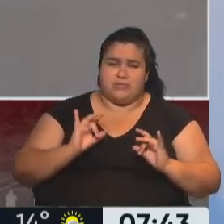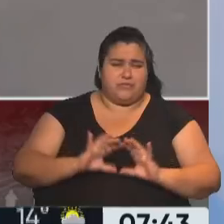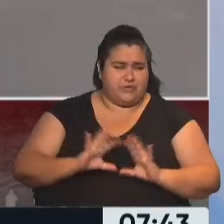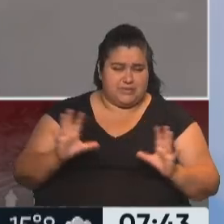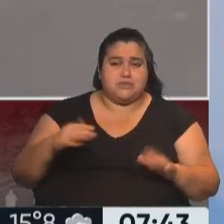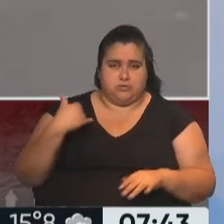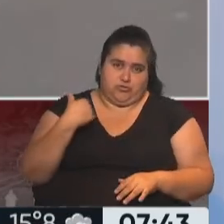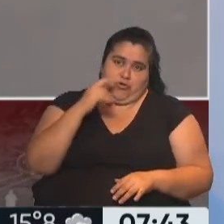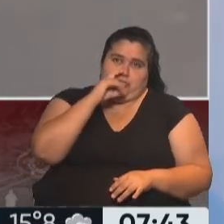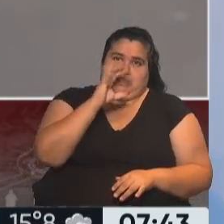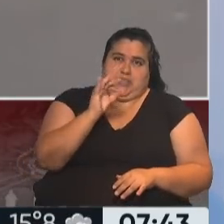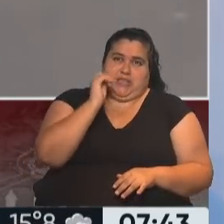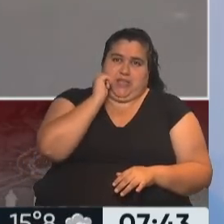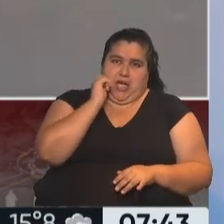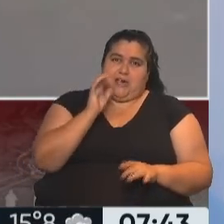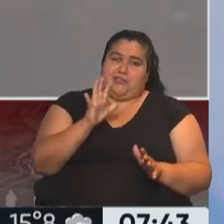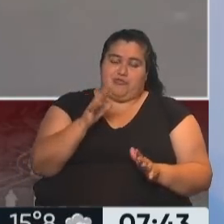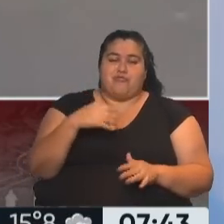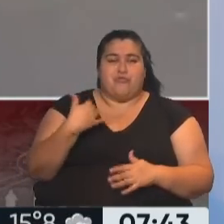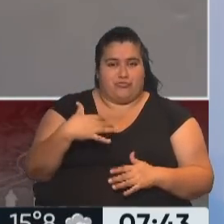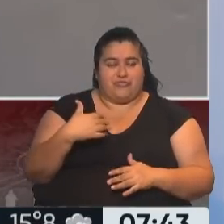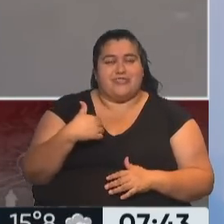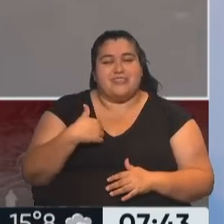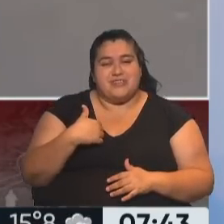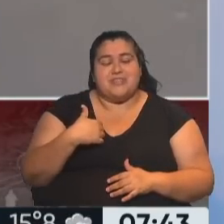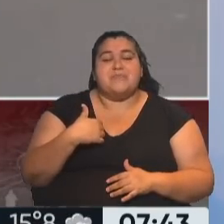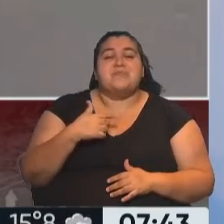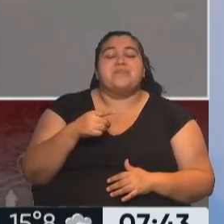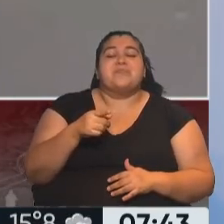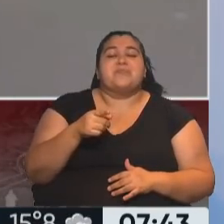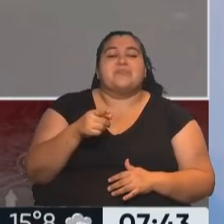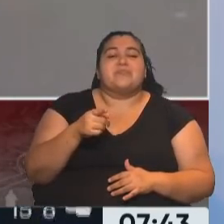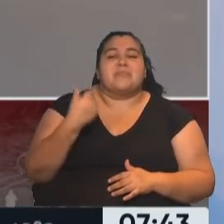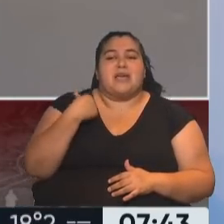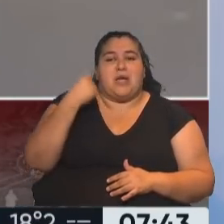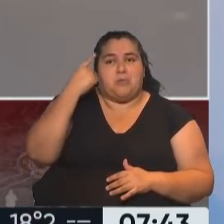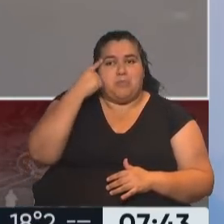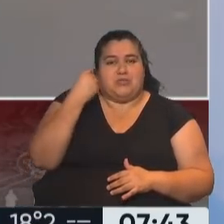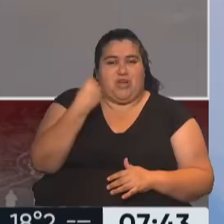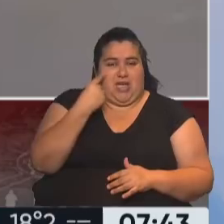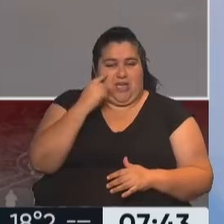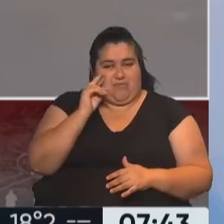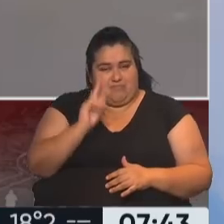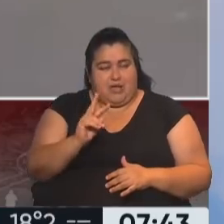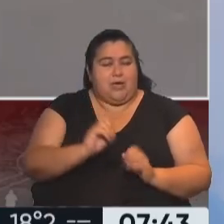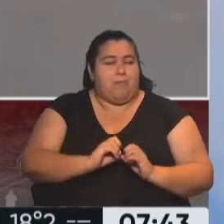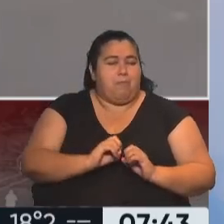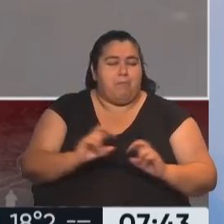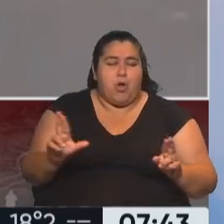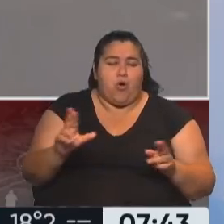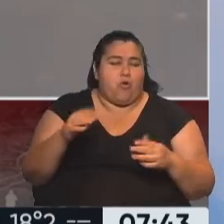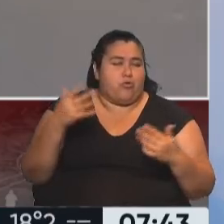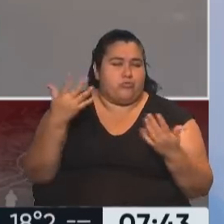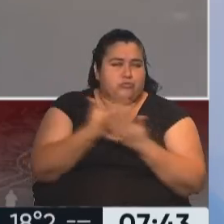yo tengo 70 pirulos, como dicen ustedes, creo de vivir la peor crisis de mi país luego